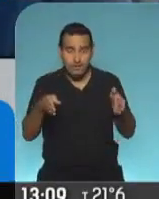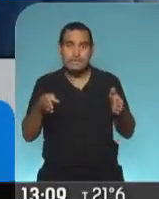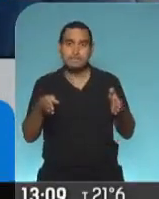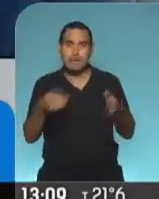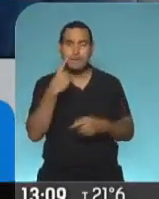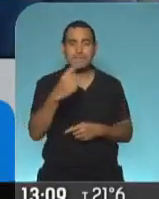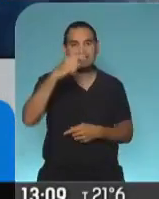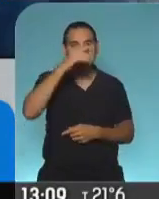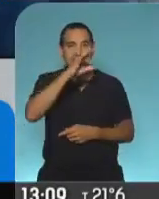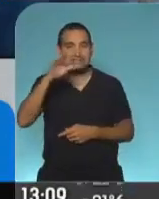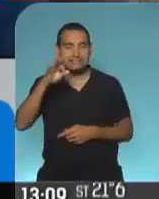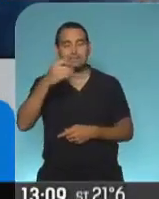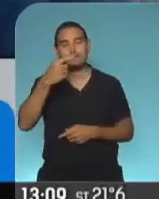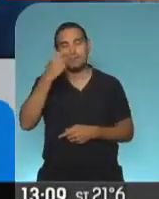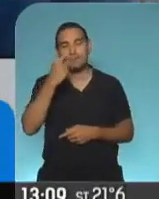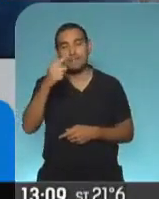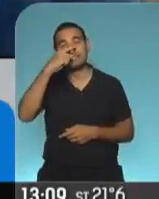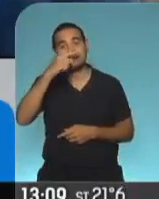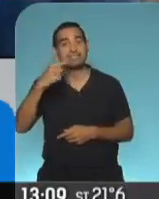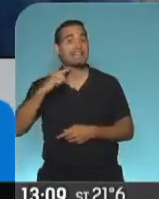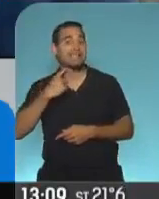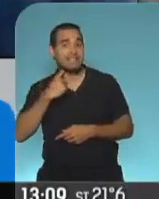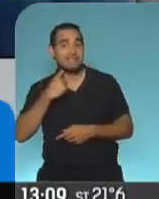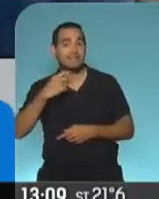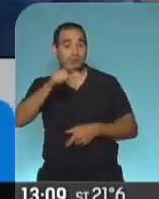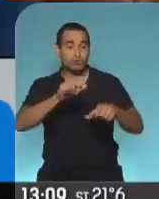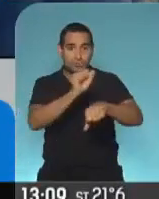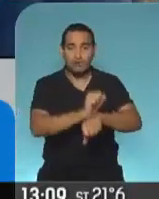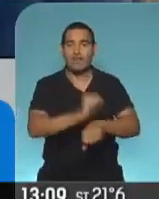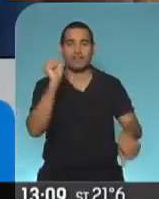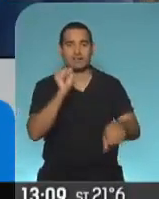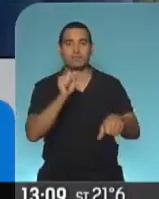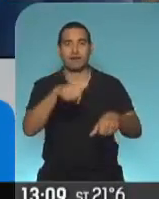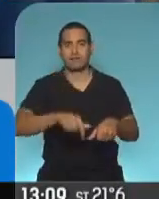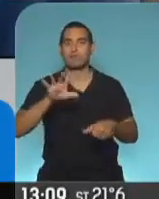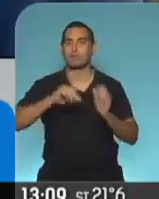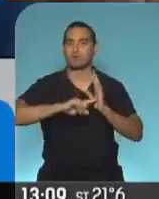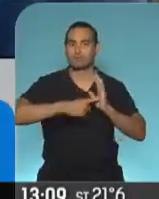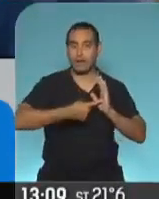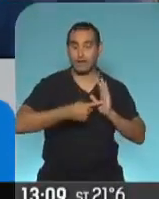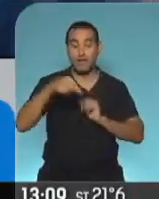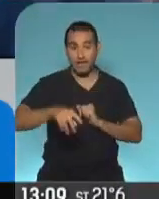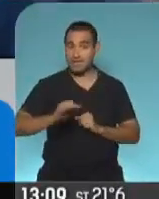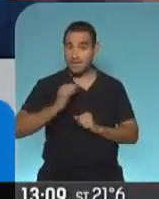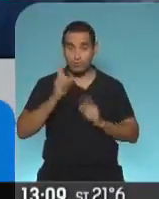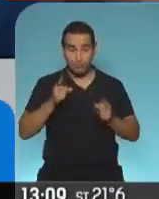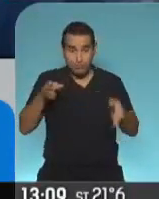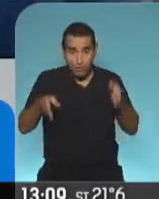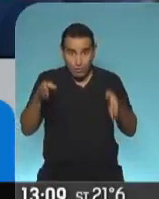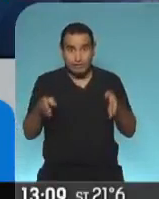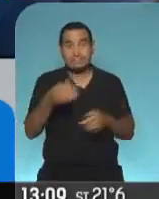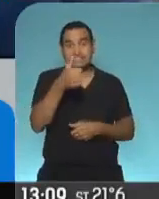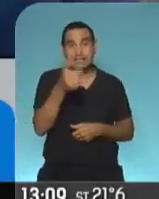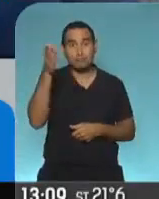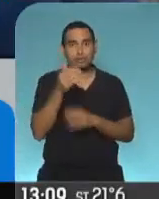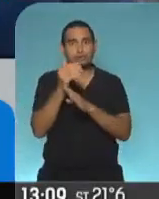tuvimos 1.713 libertades concedidas en el servicio penitenciario de la provincia de Buenos Aires. Este año, en el mismo periodo, hemos tenido un